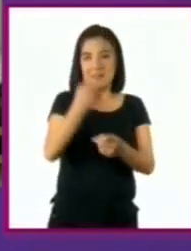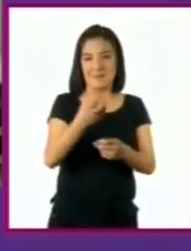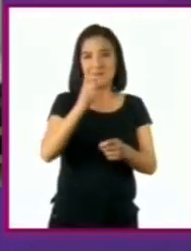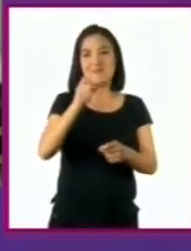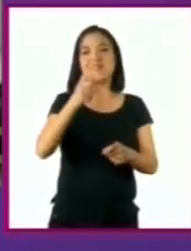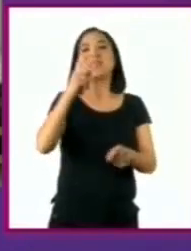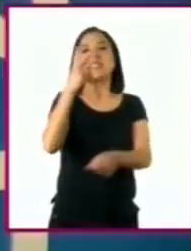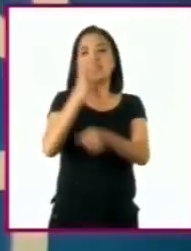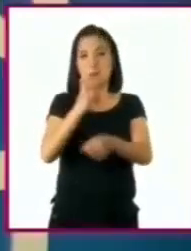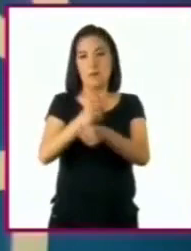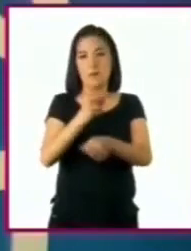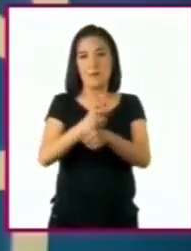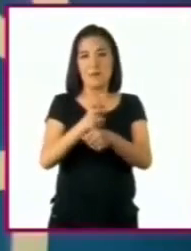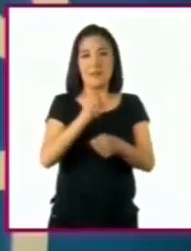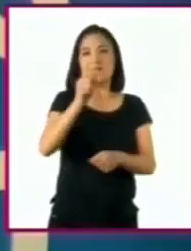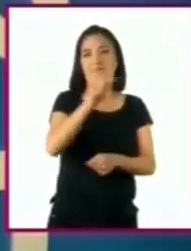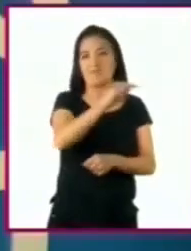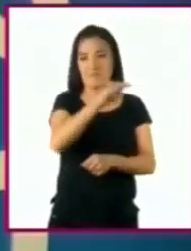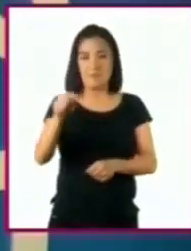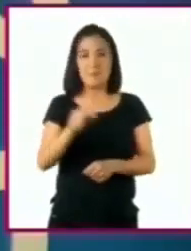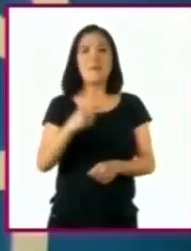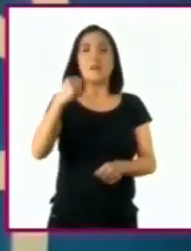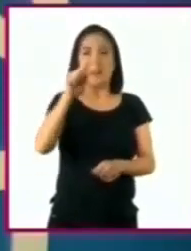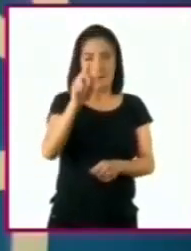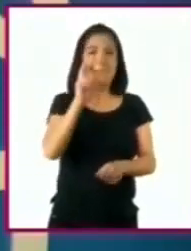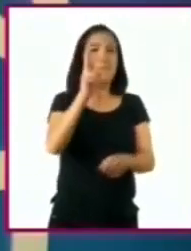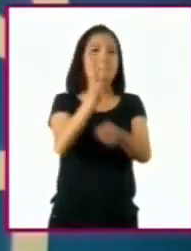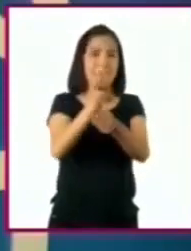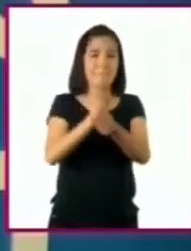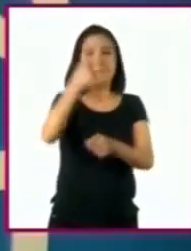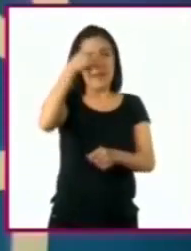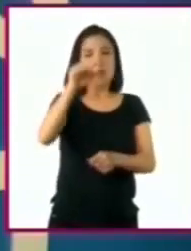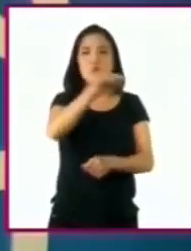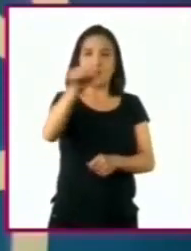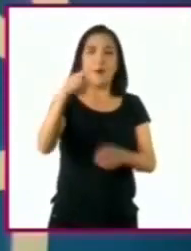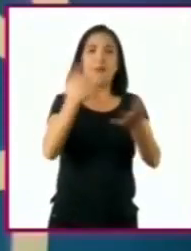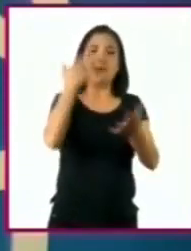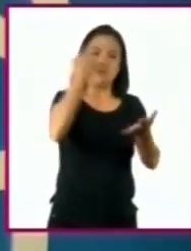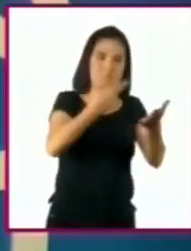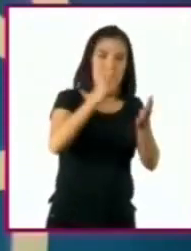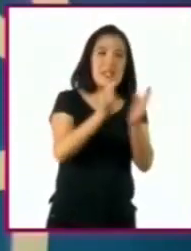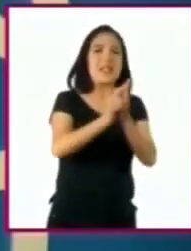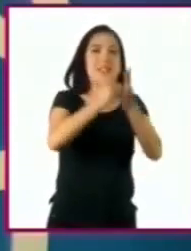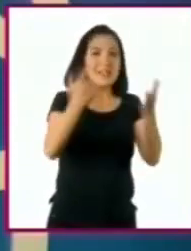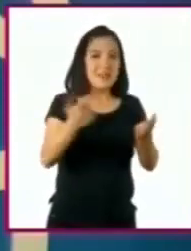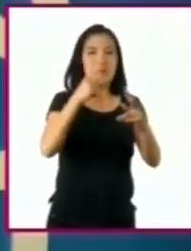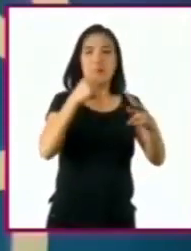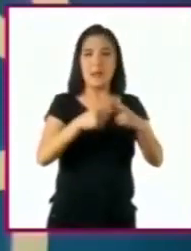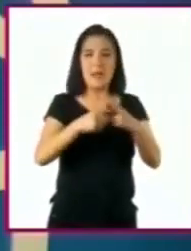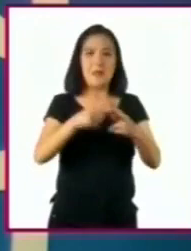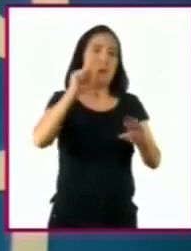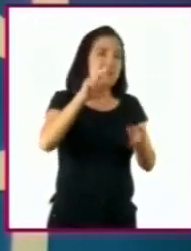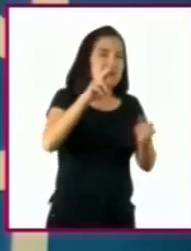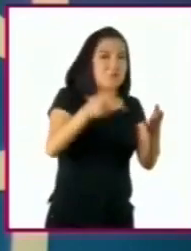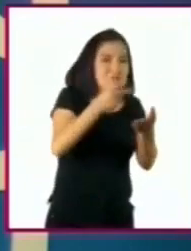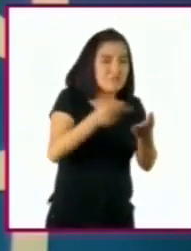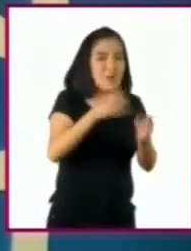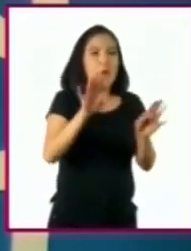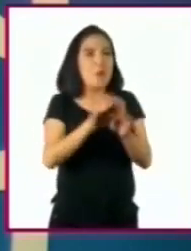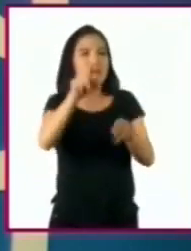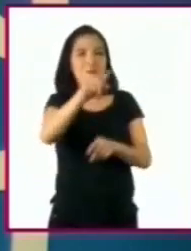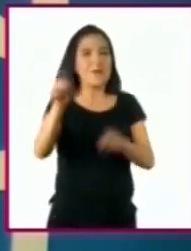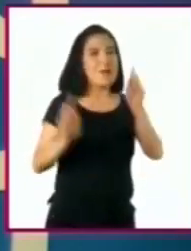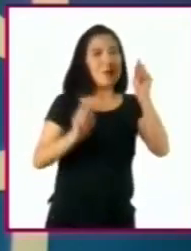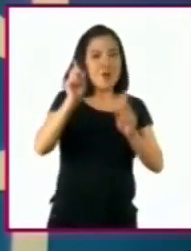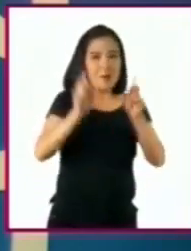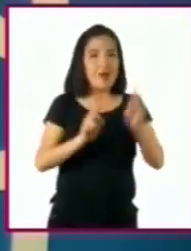recta. Los invito a revisar sus libros de texto para afirmar, rectificar o consultar sus posibles dudas,